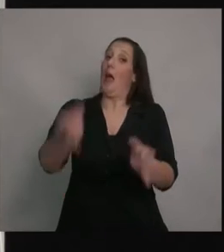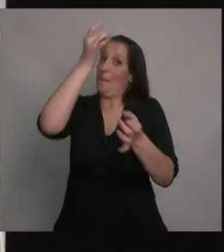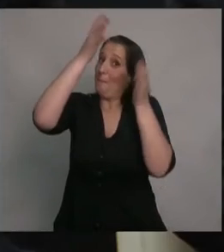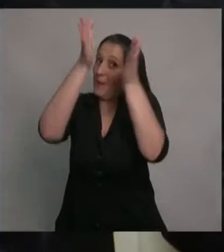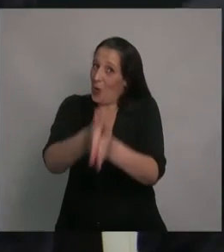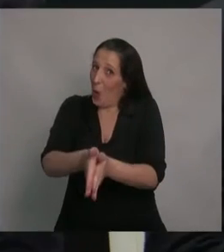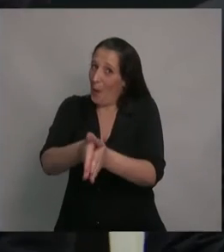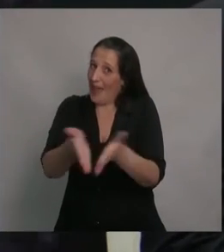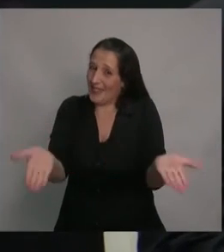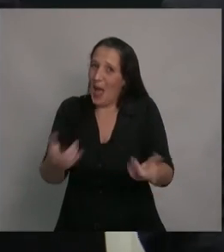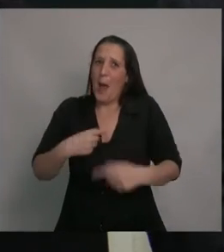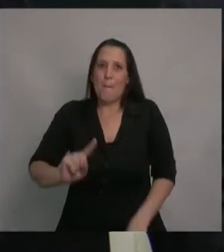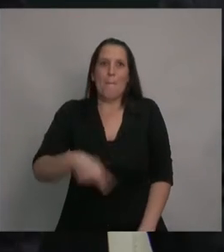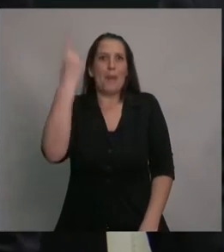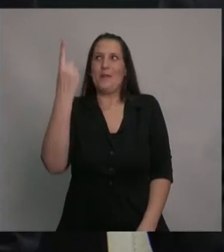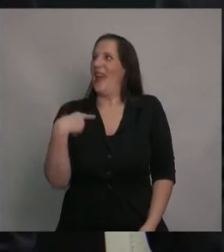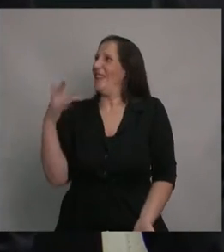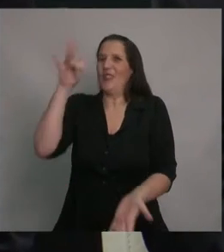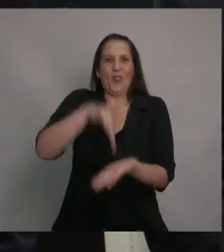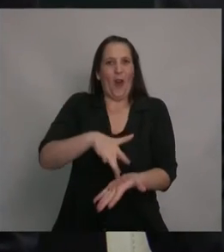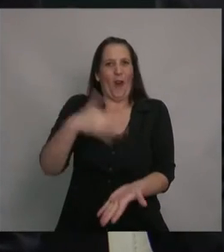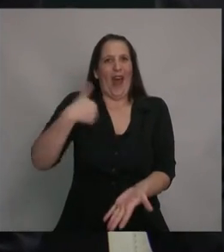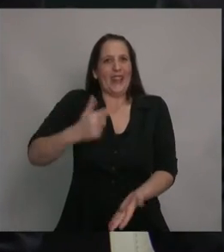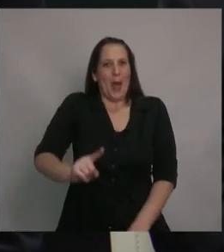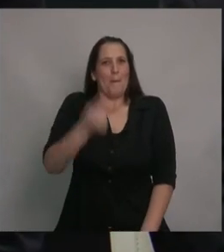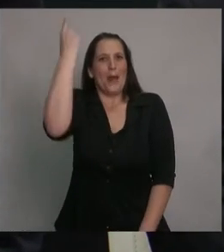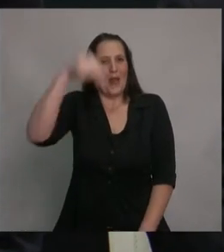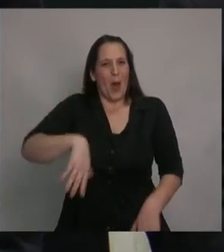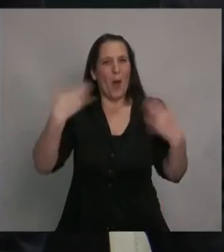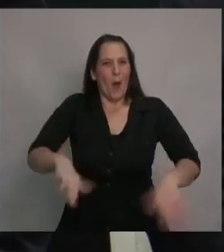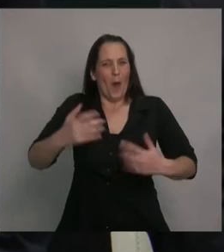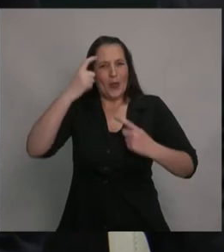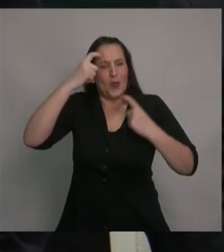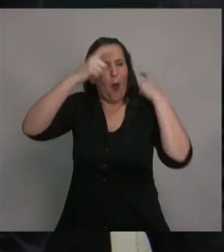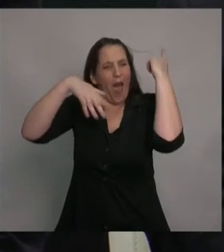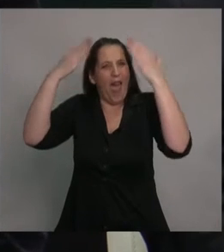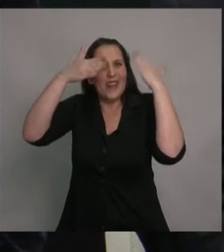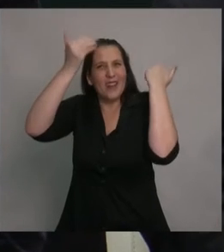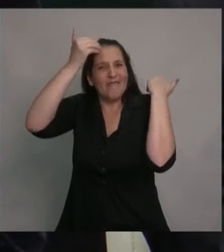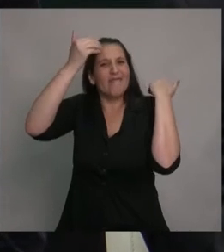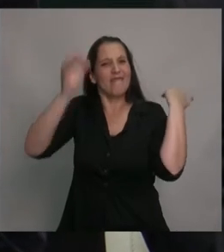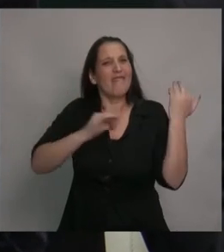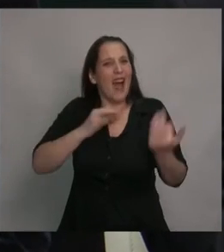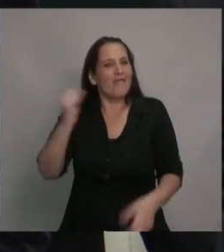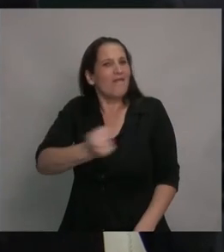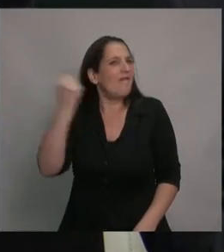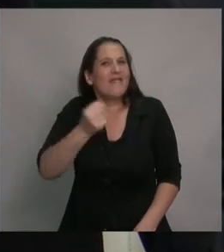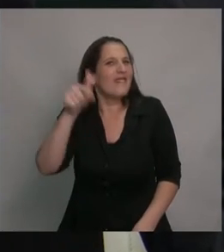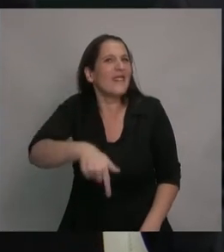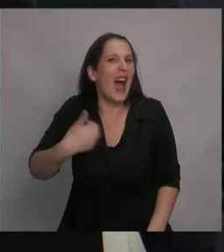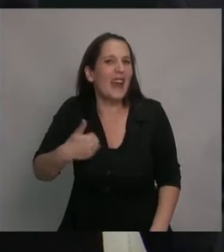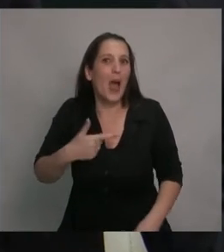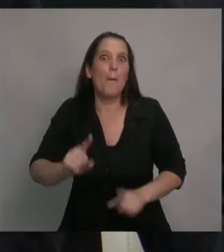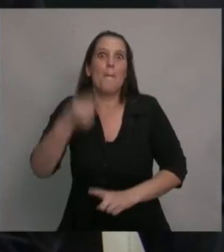pero es mi primera vez en tierra argentina. Un sueño que atesoré por muchos años. Y es primera vez que hablo